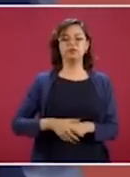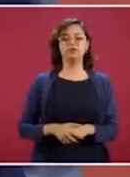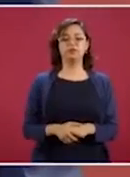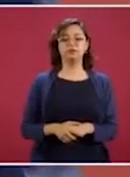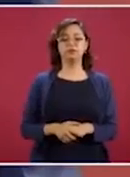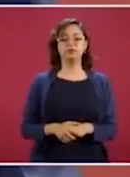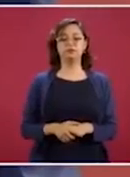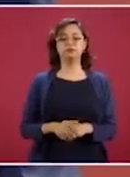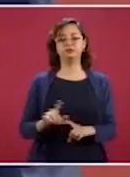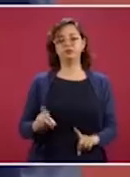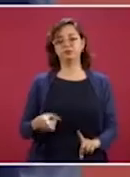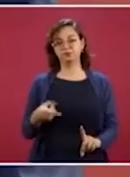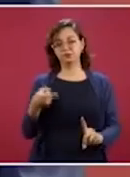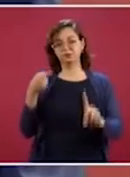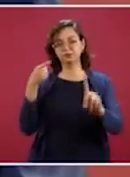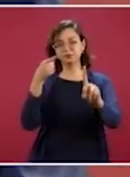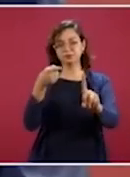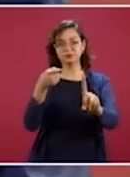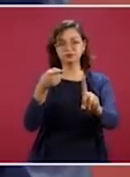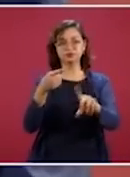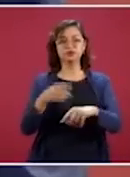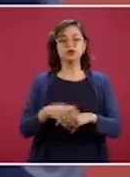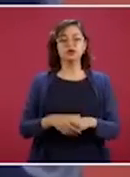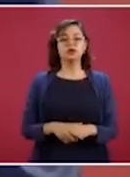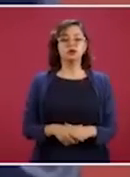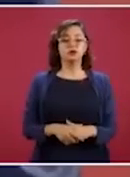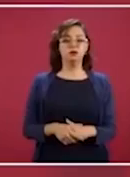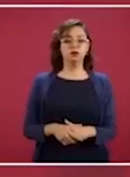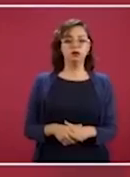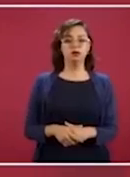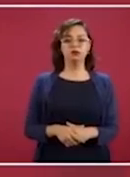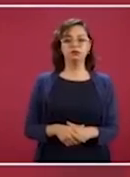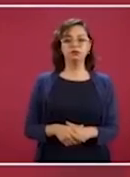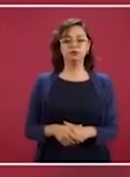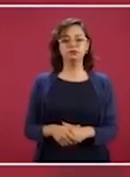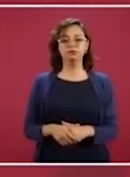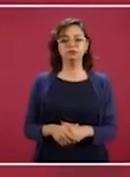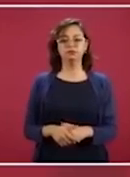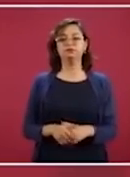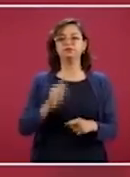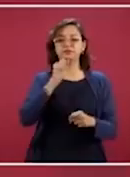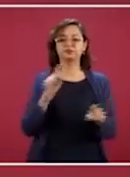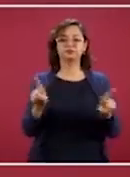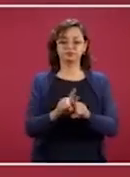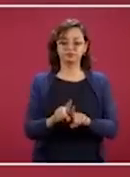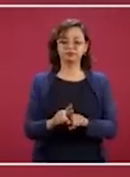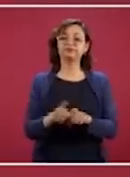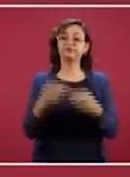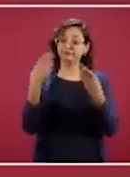con ese propósito. Y desde luego el Banco de Bienestar pues tiene que